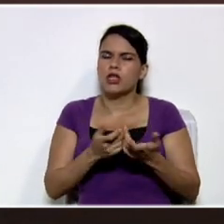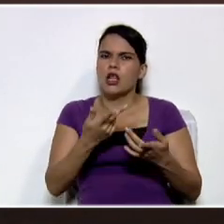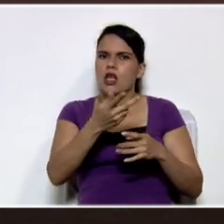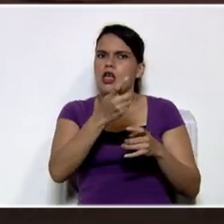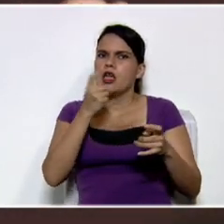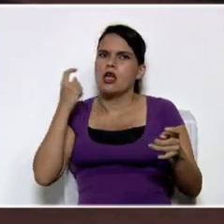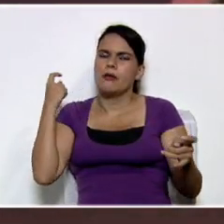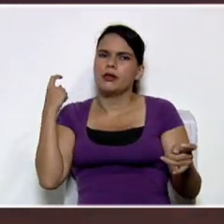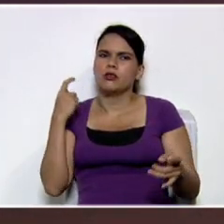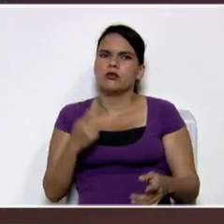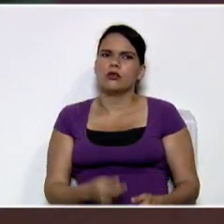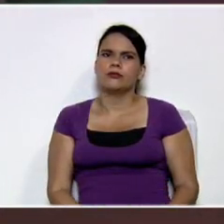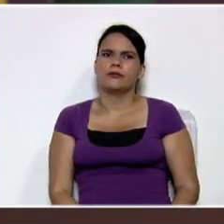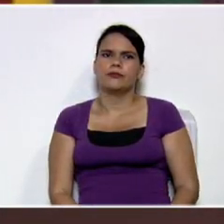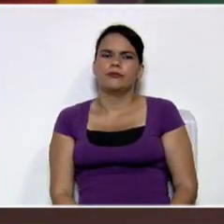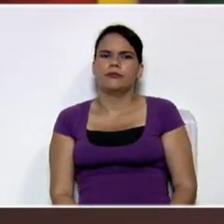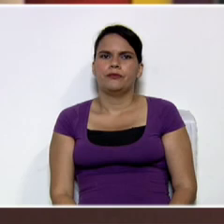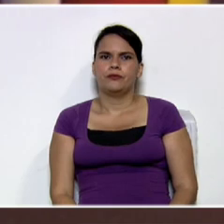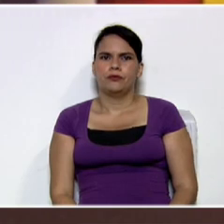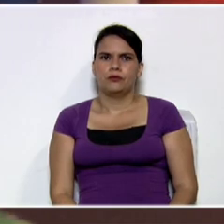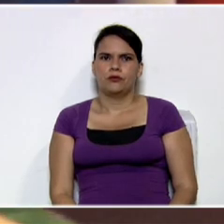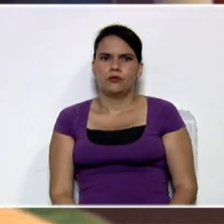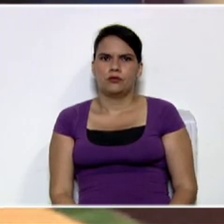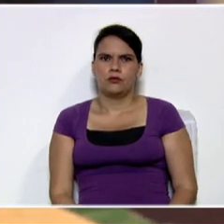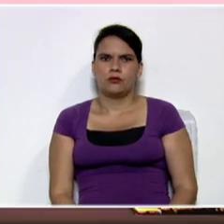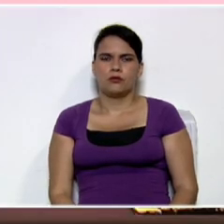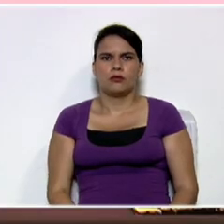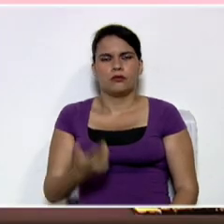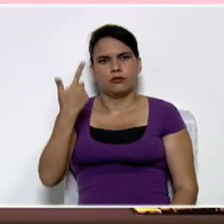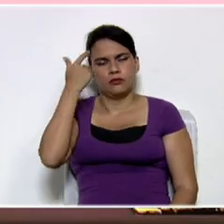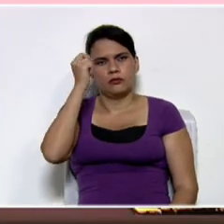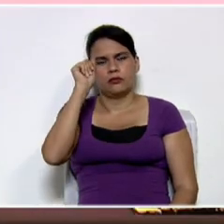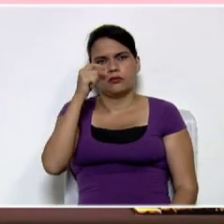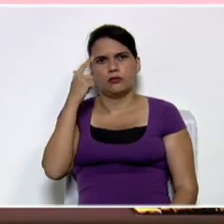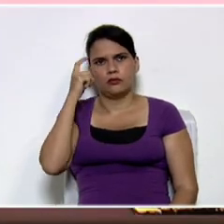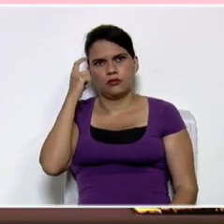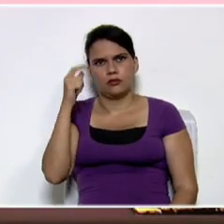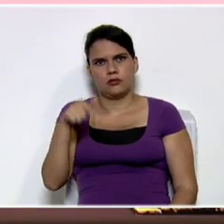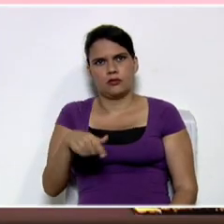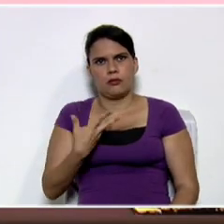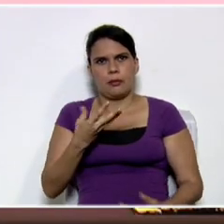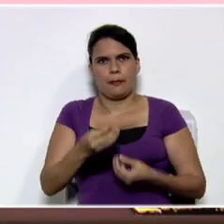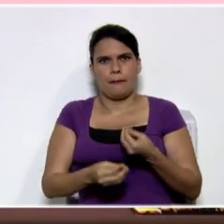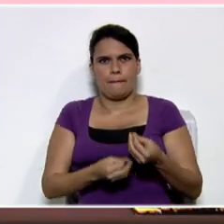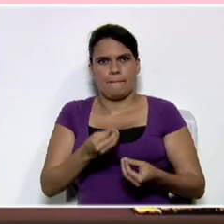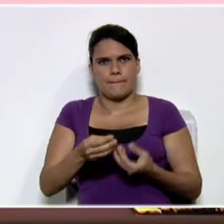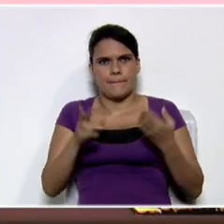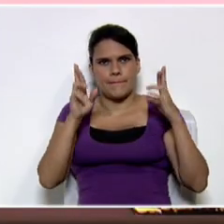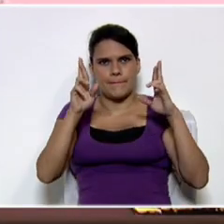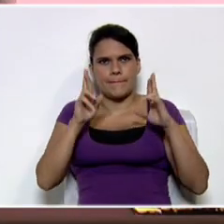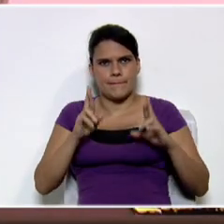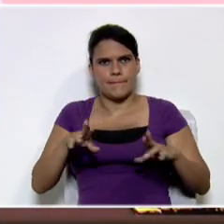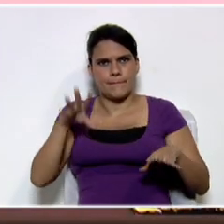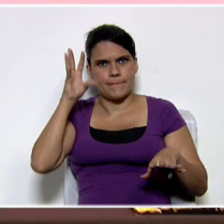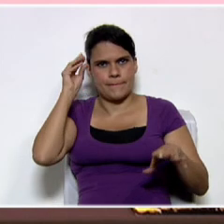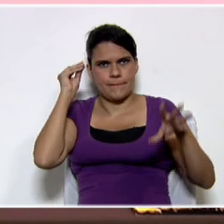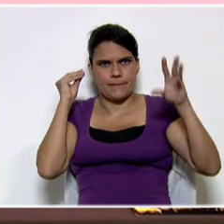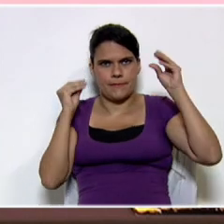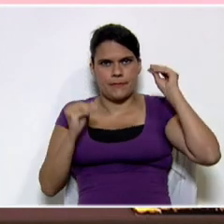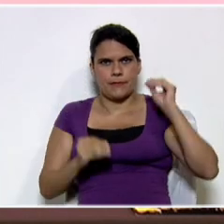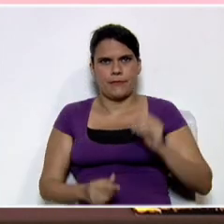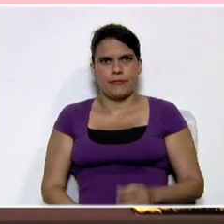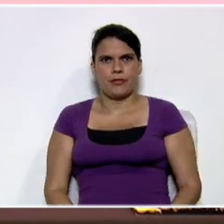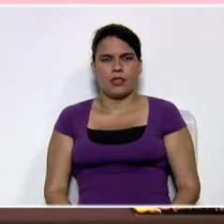Amazonas. Bueno, para el día de hoy entonces vamos a hacer como recurso para el aprendizaje